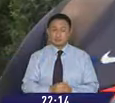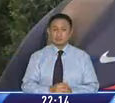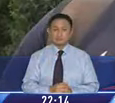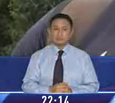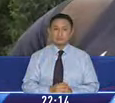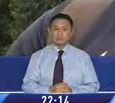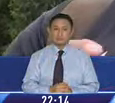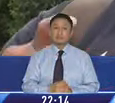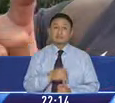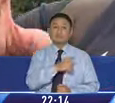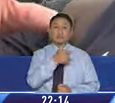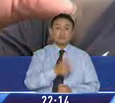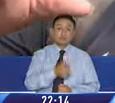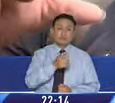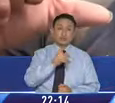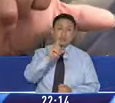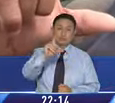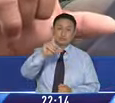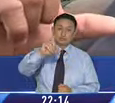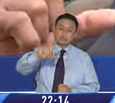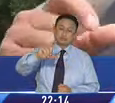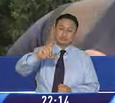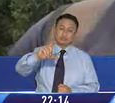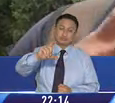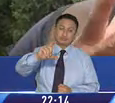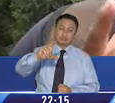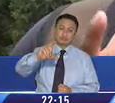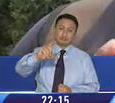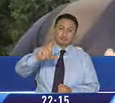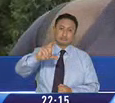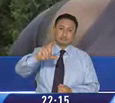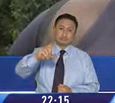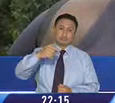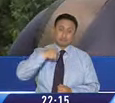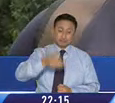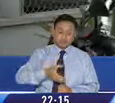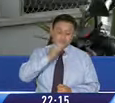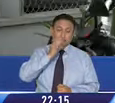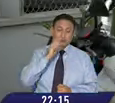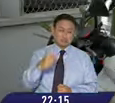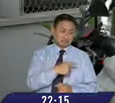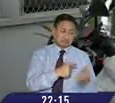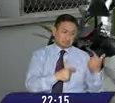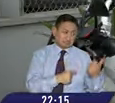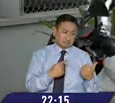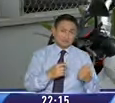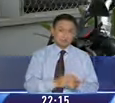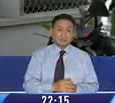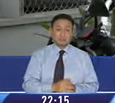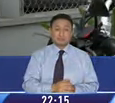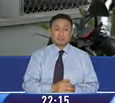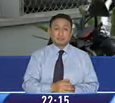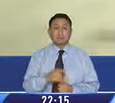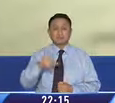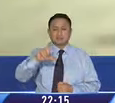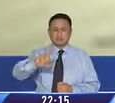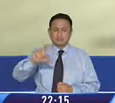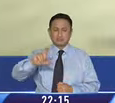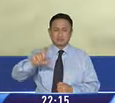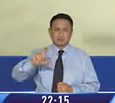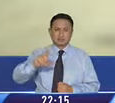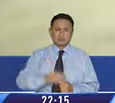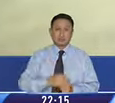ingirió uno de a dólar, así. Ingirió con mis dos yernos, pero a ellos no les ha pasado nada. El efecto negativo del licor artesanal les apareció